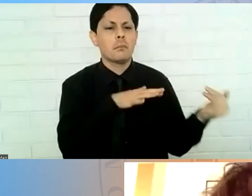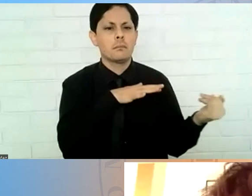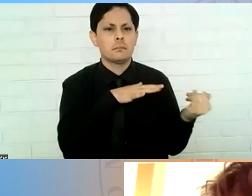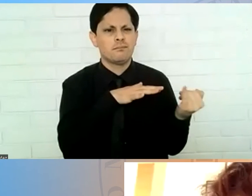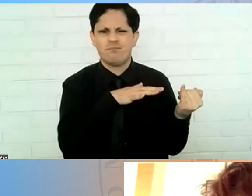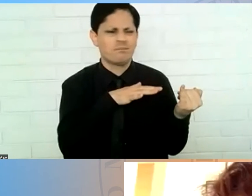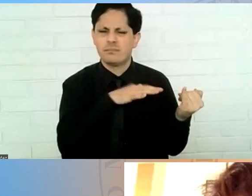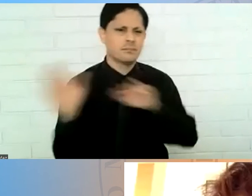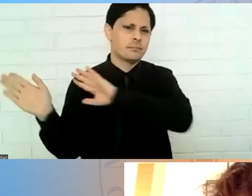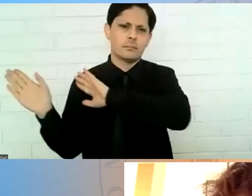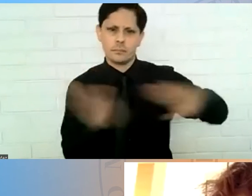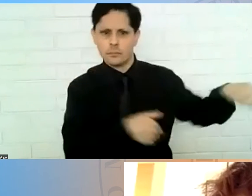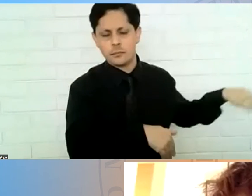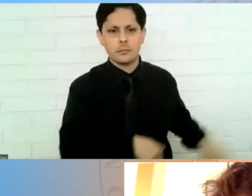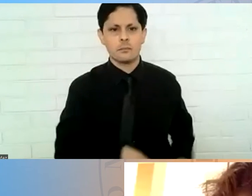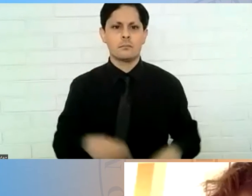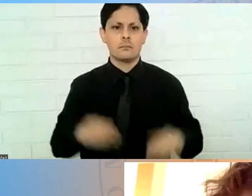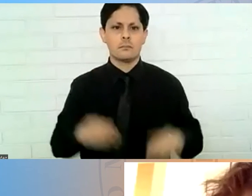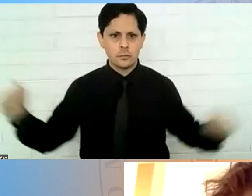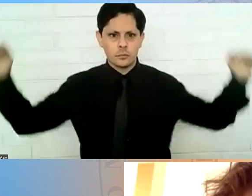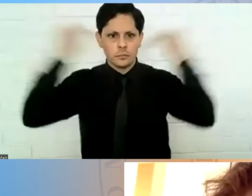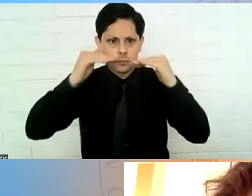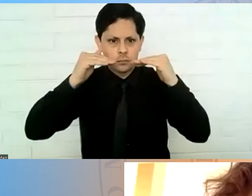efectivamente que entendemos este concepto de